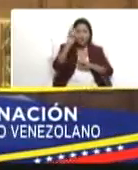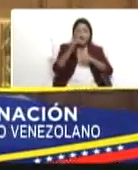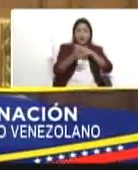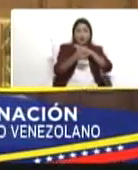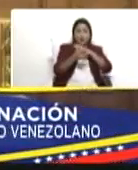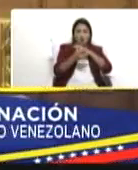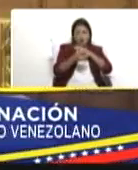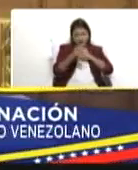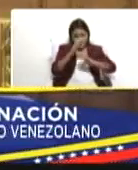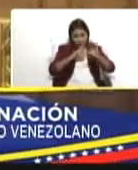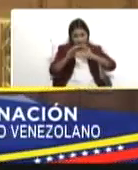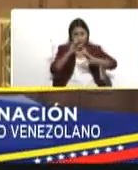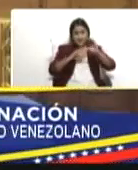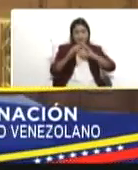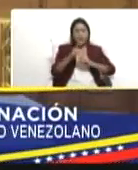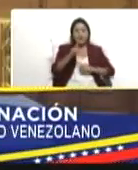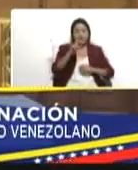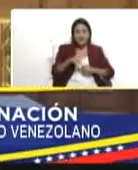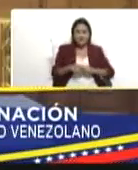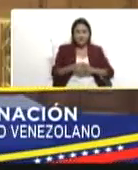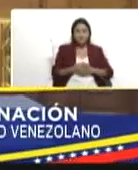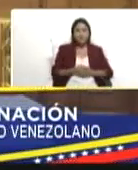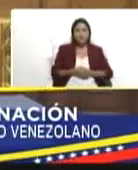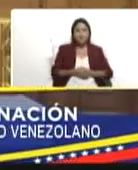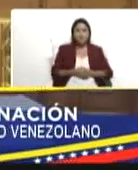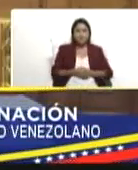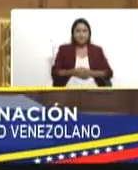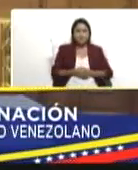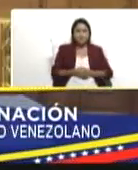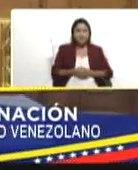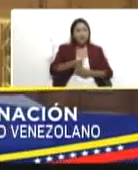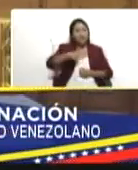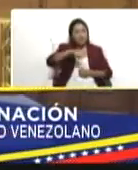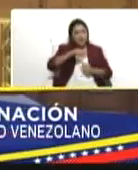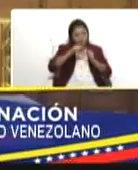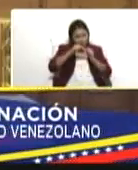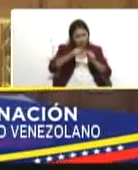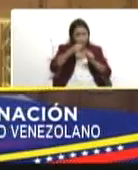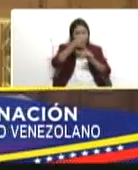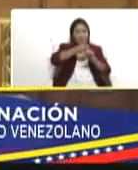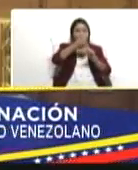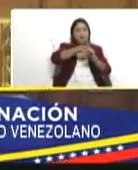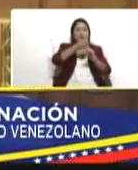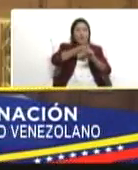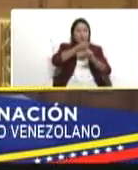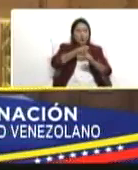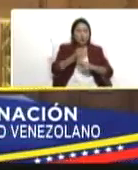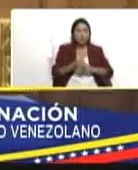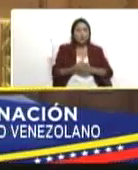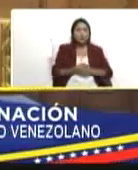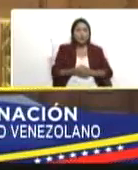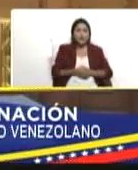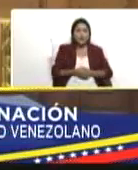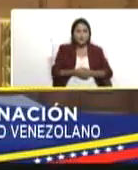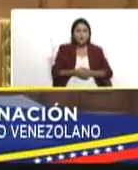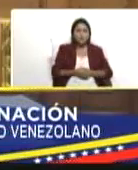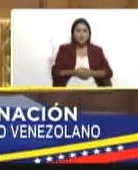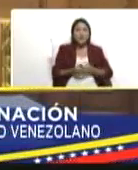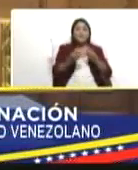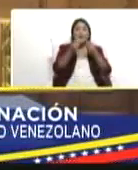tecnológica y científica Hay que seguir perseverando en el